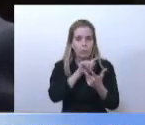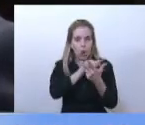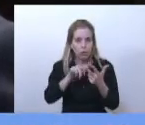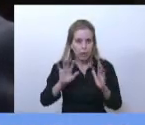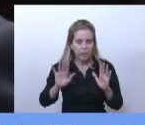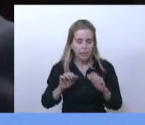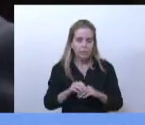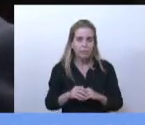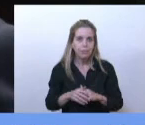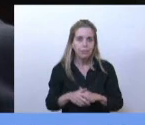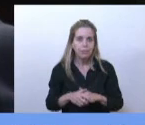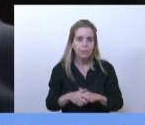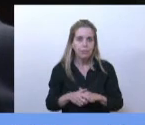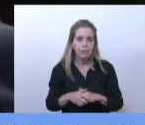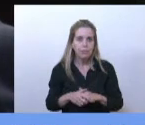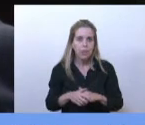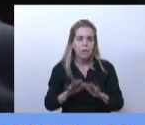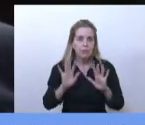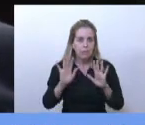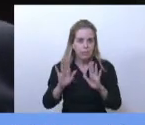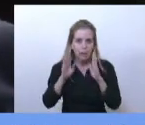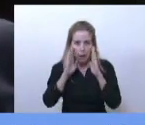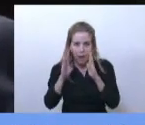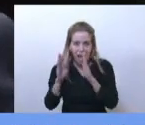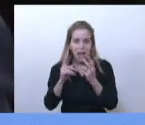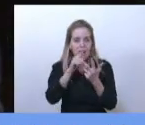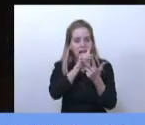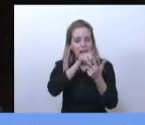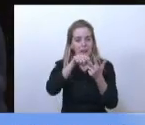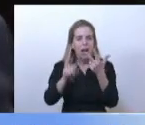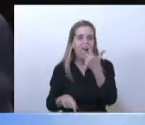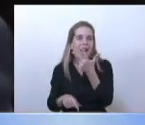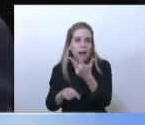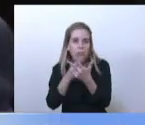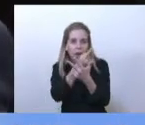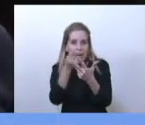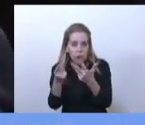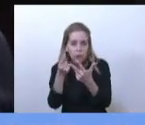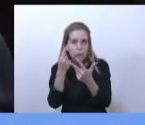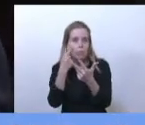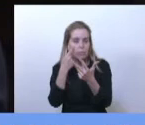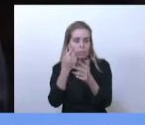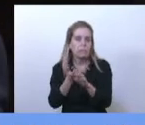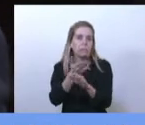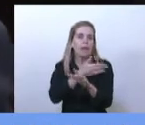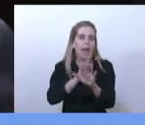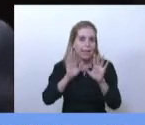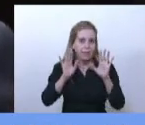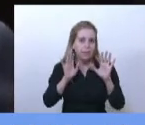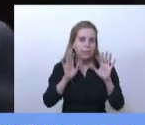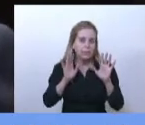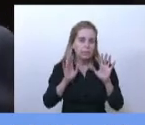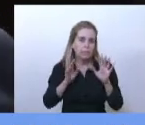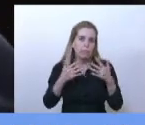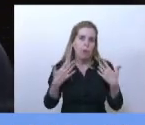que antes de entrar a considerar cada uno de estos decretos no se puede omitir